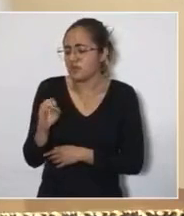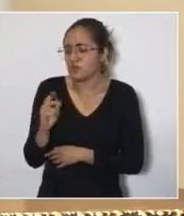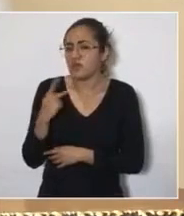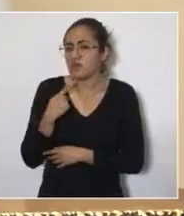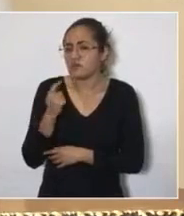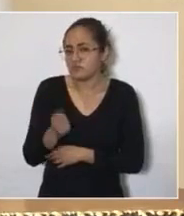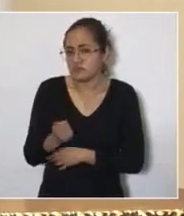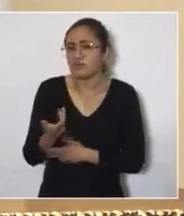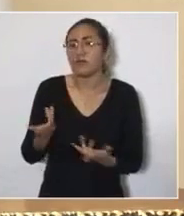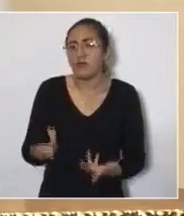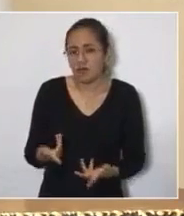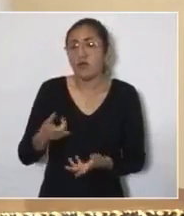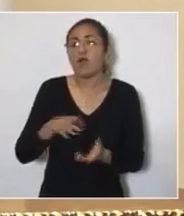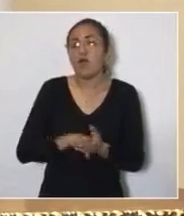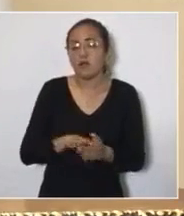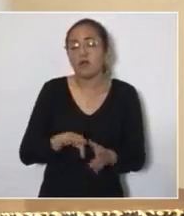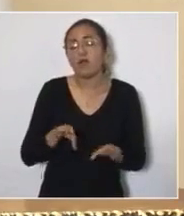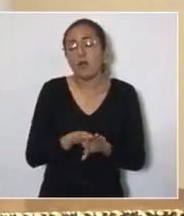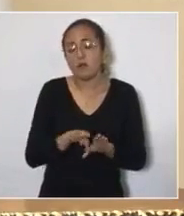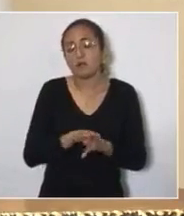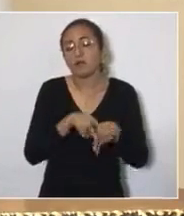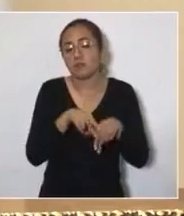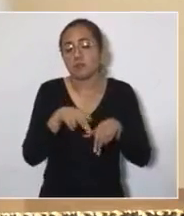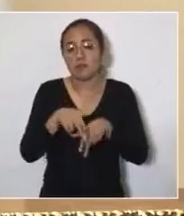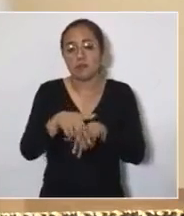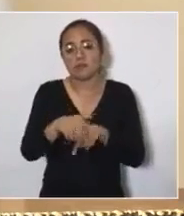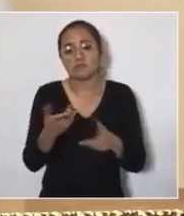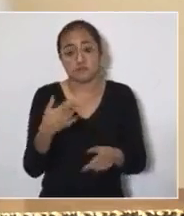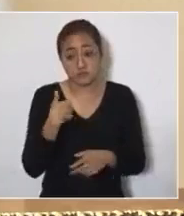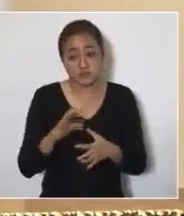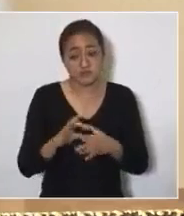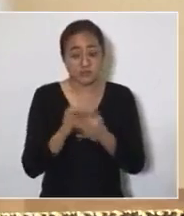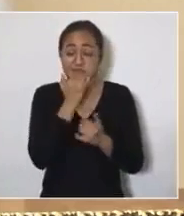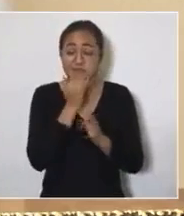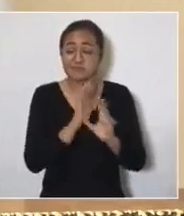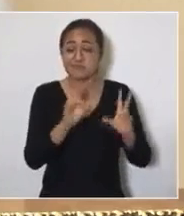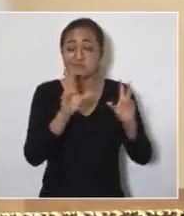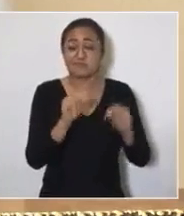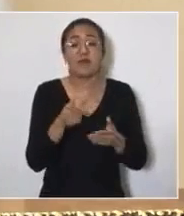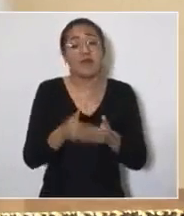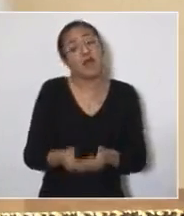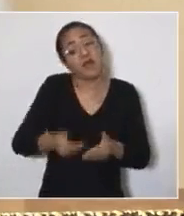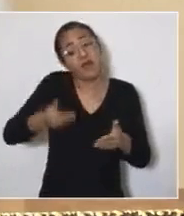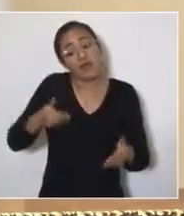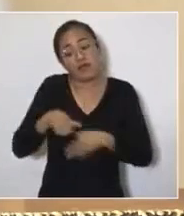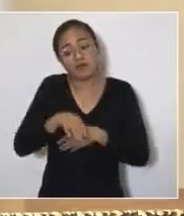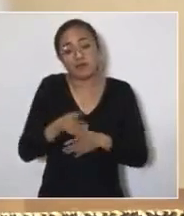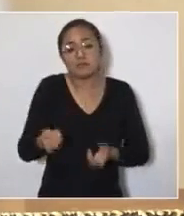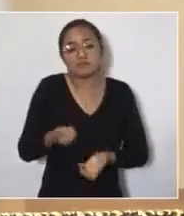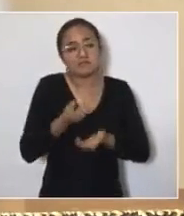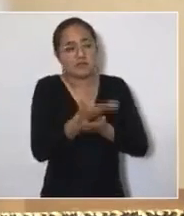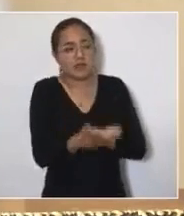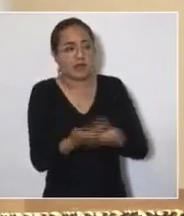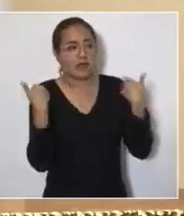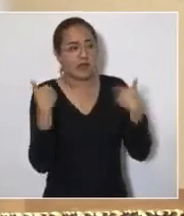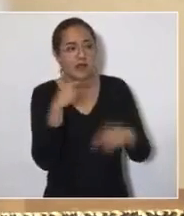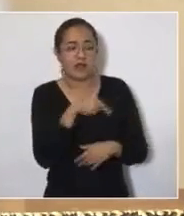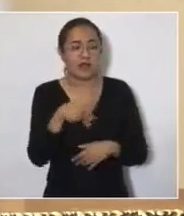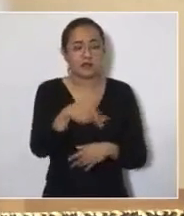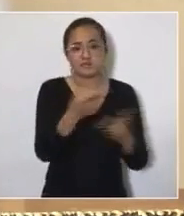ya no lo voy a acompañar a ningún acto público porque está haciendo actos anticipados de campaña